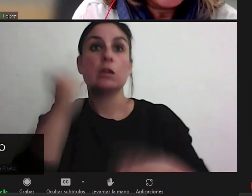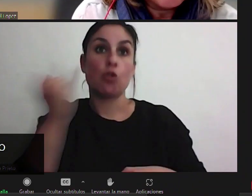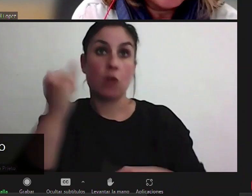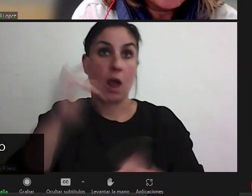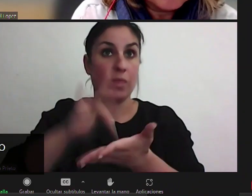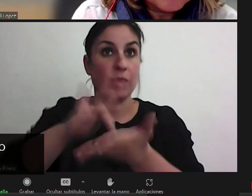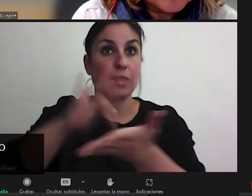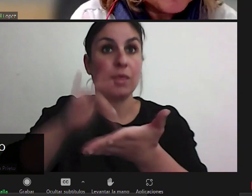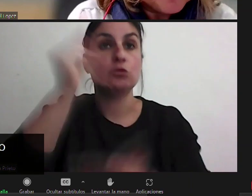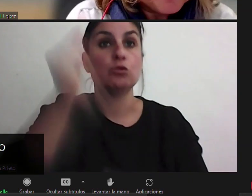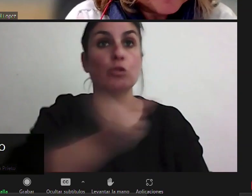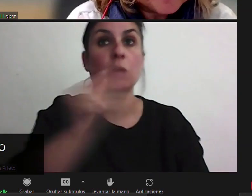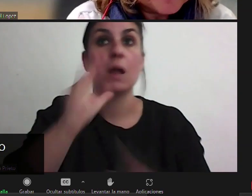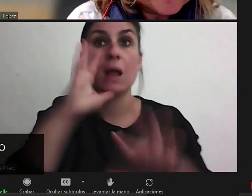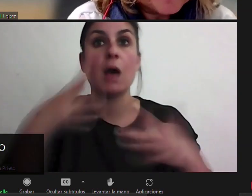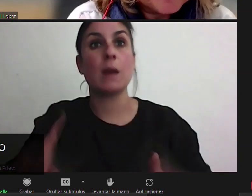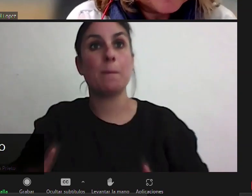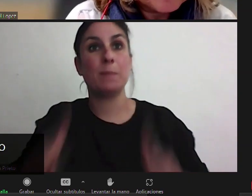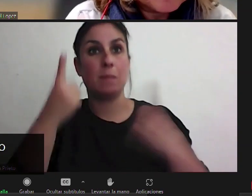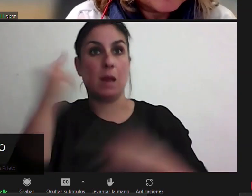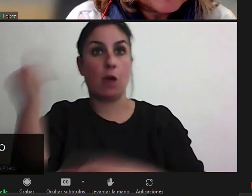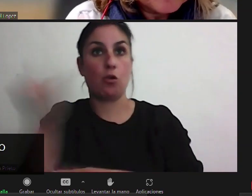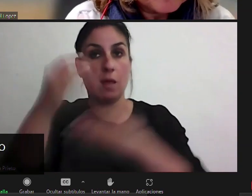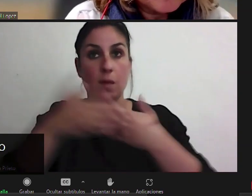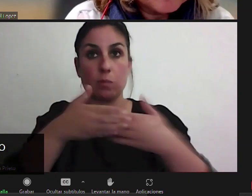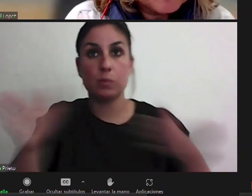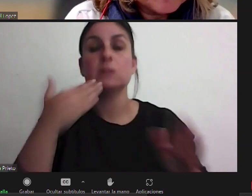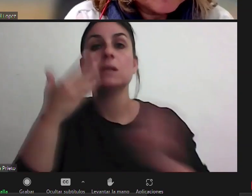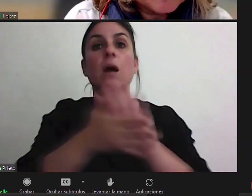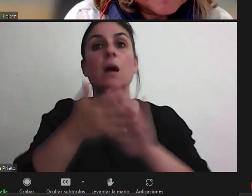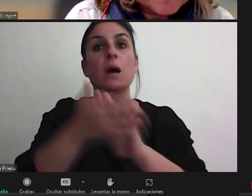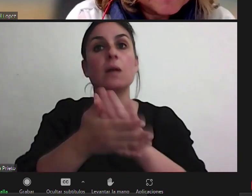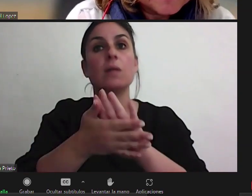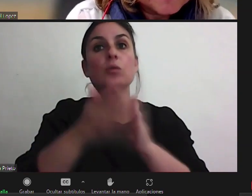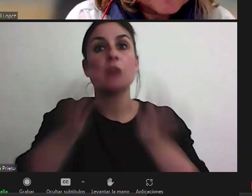tema, en la asistencia de emergencia en el ámbito de turismo a personas con problemas,